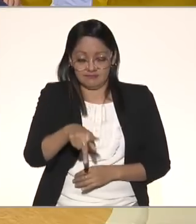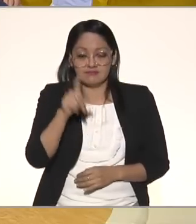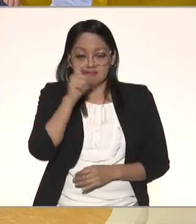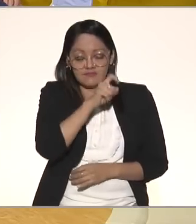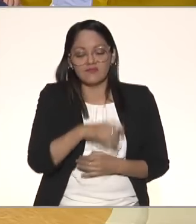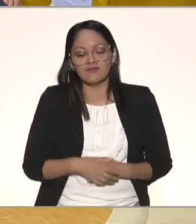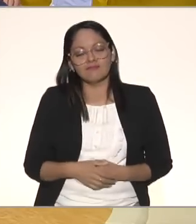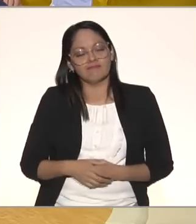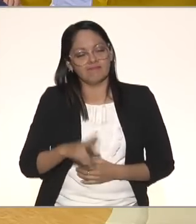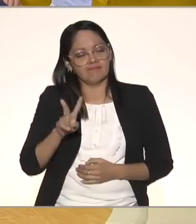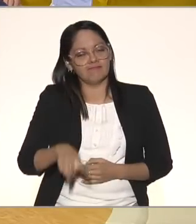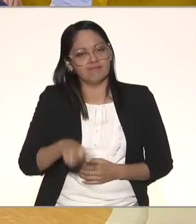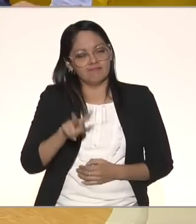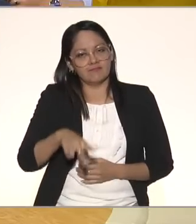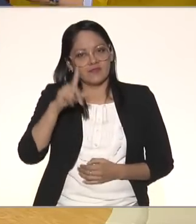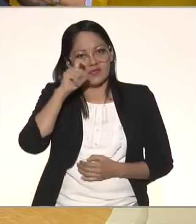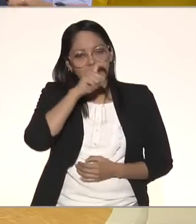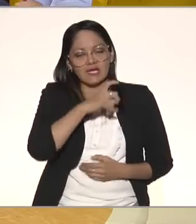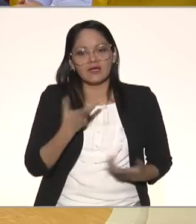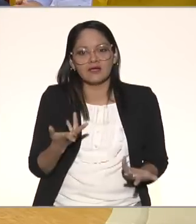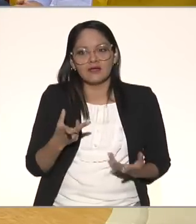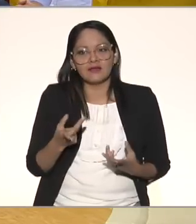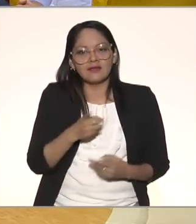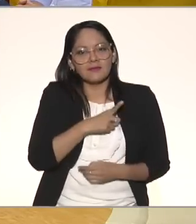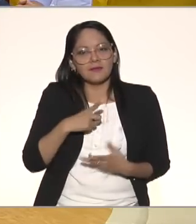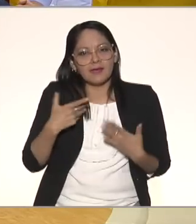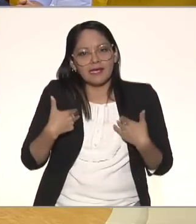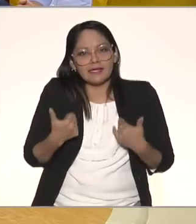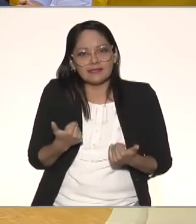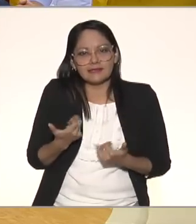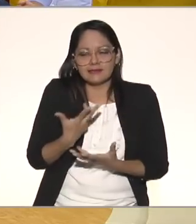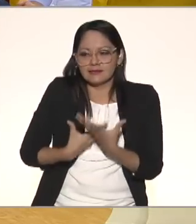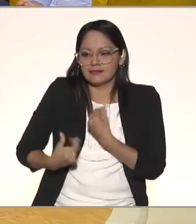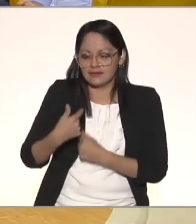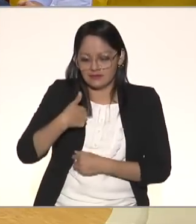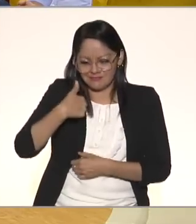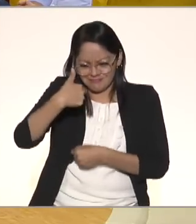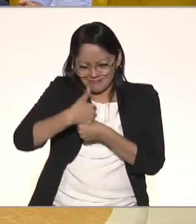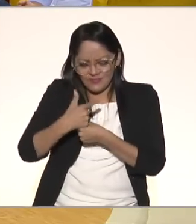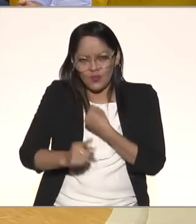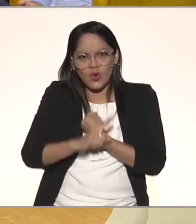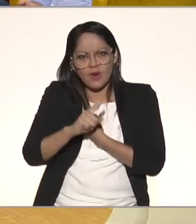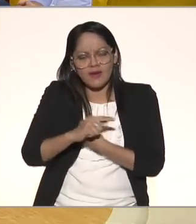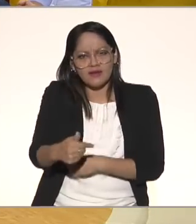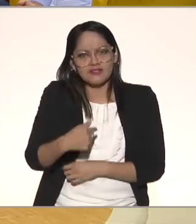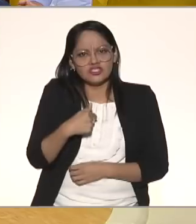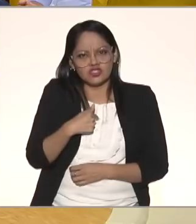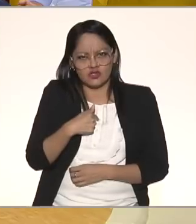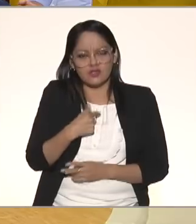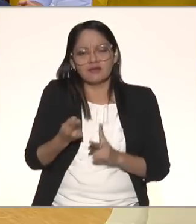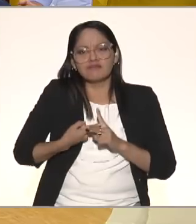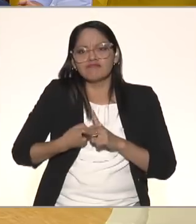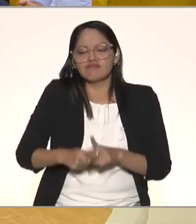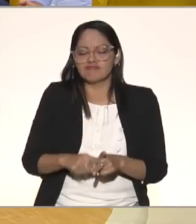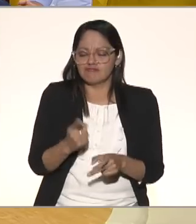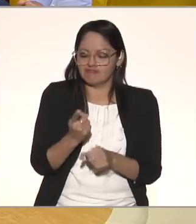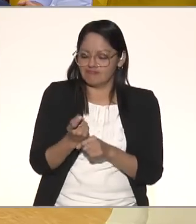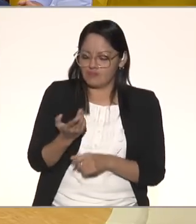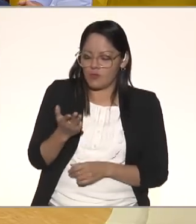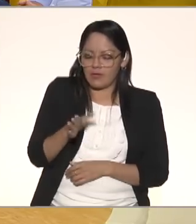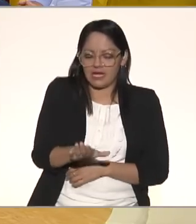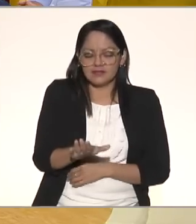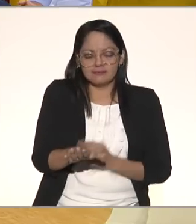es entender que tú tienes un problema, ¿no? Y dar ese paso de decir, pues sí,